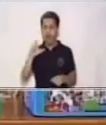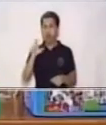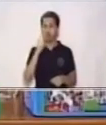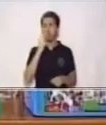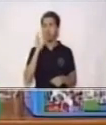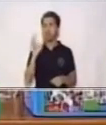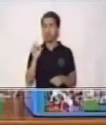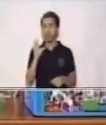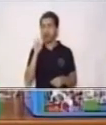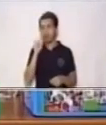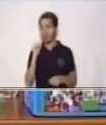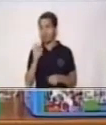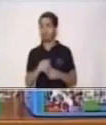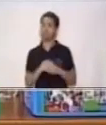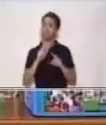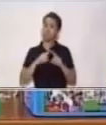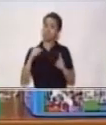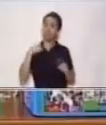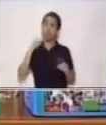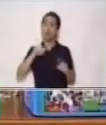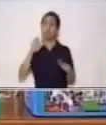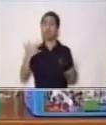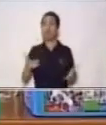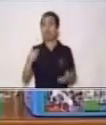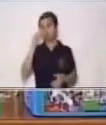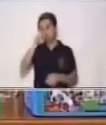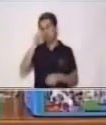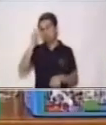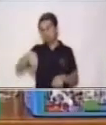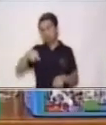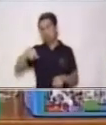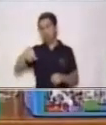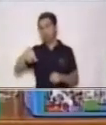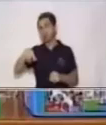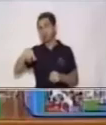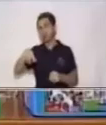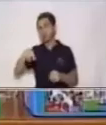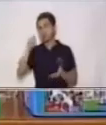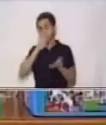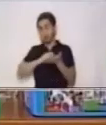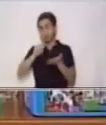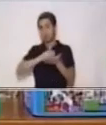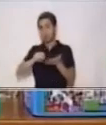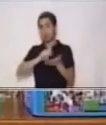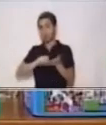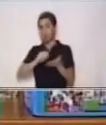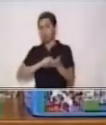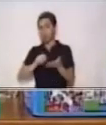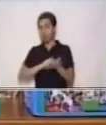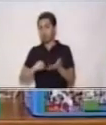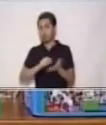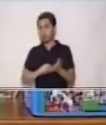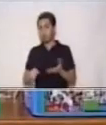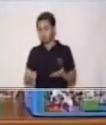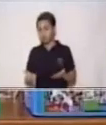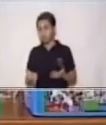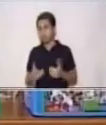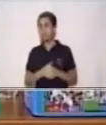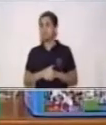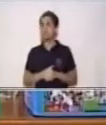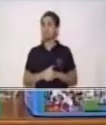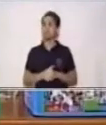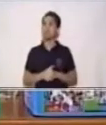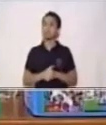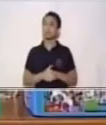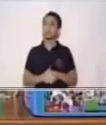tienes que aprender en primer grado, que es escribir. Para eso existen fonemas y grafemas, lo conocemos nosotros.